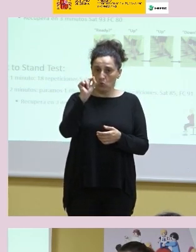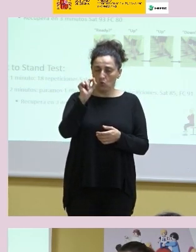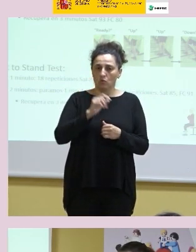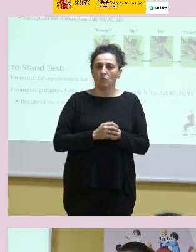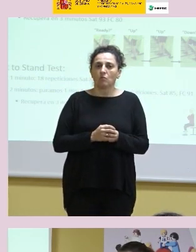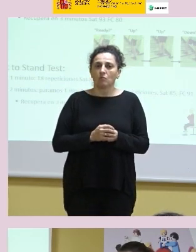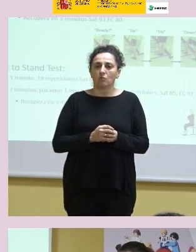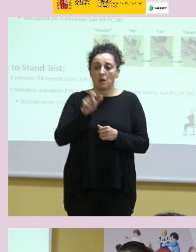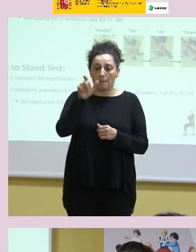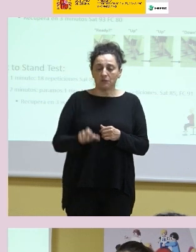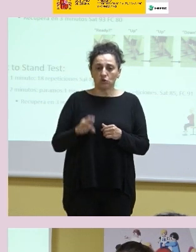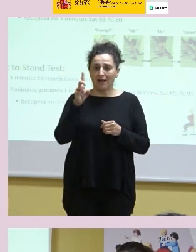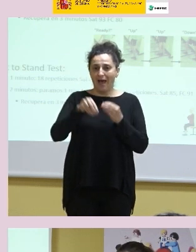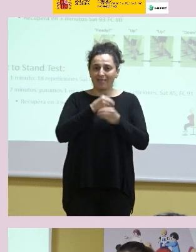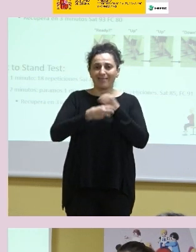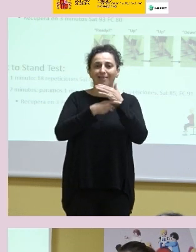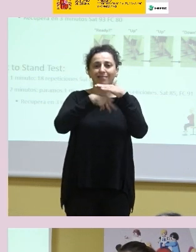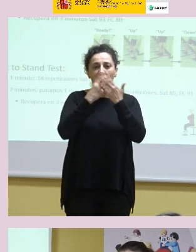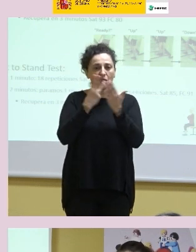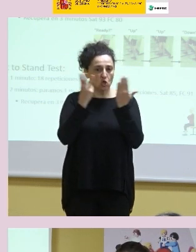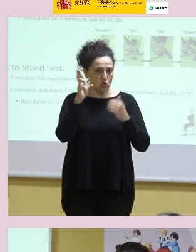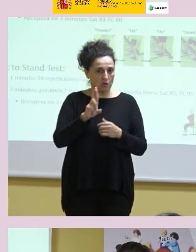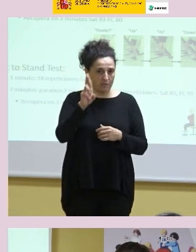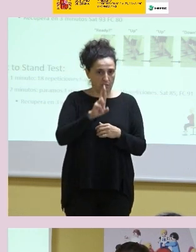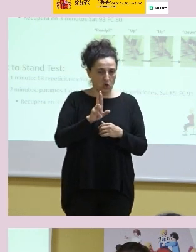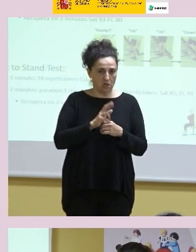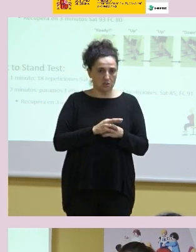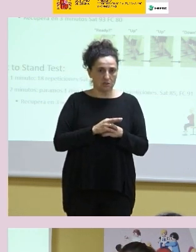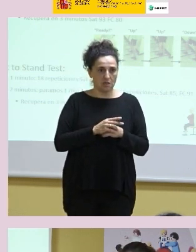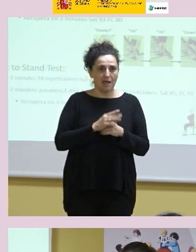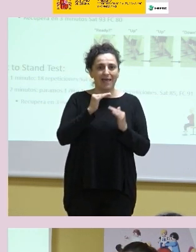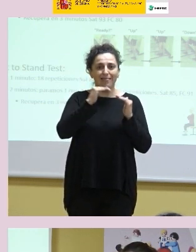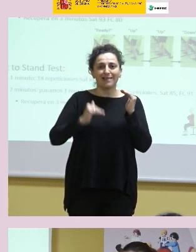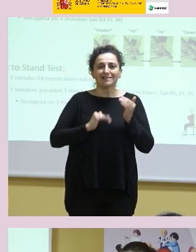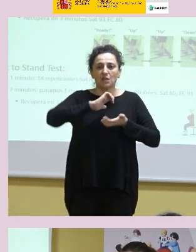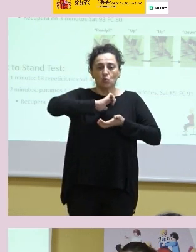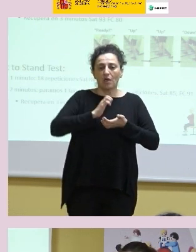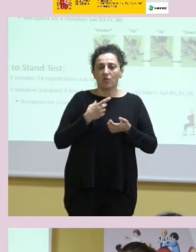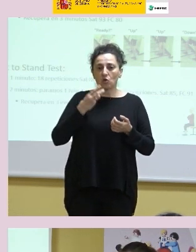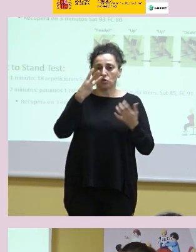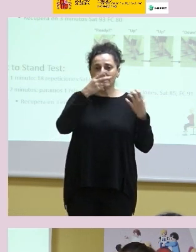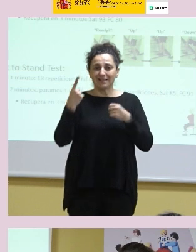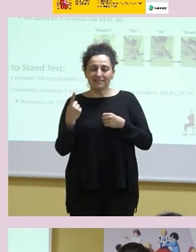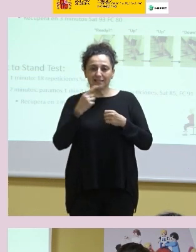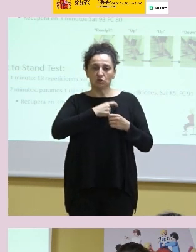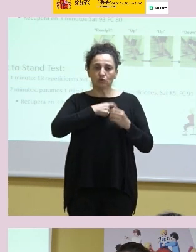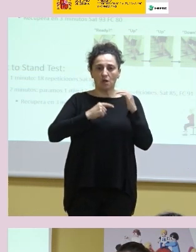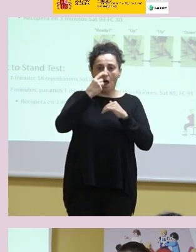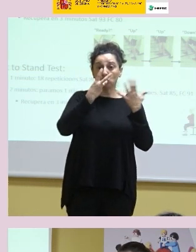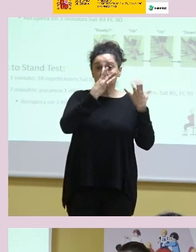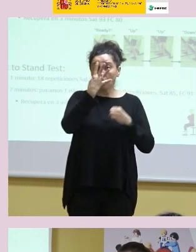paciente hace 18 repeticiones, la desaturación es hasta 86 y la frecuencia cardíaca sube a